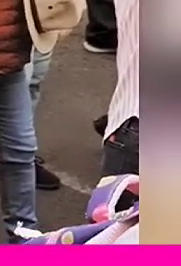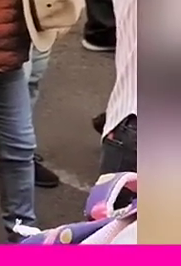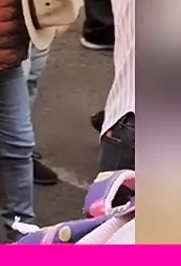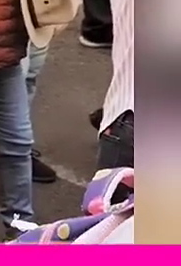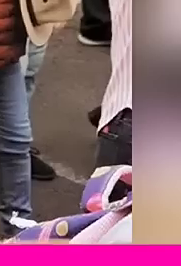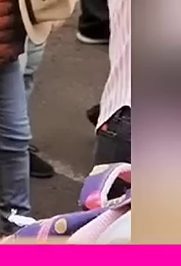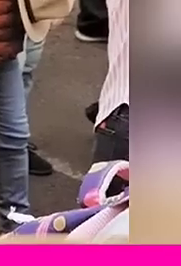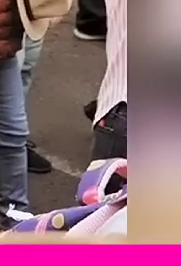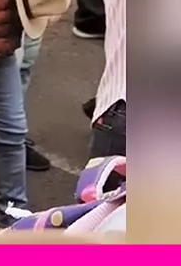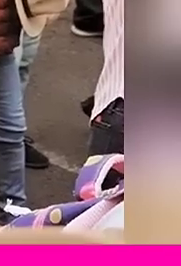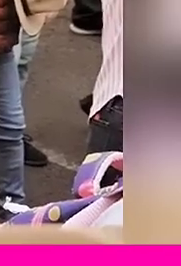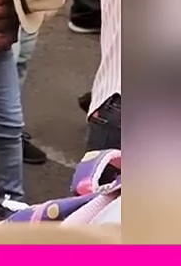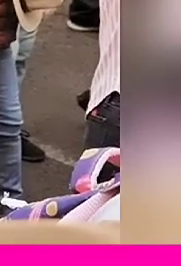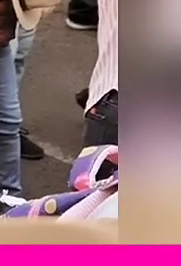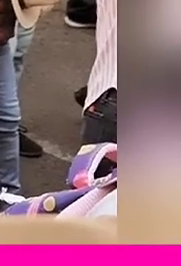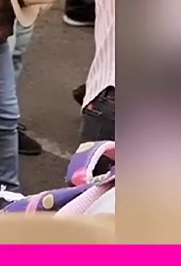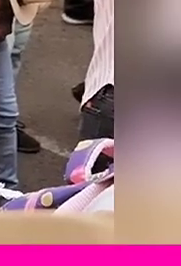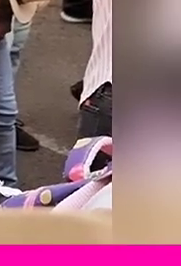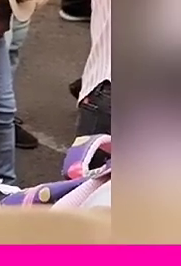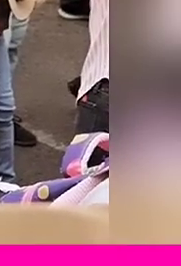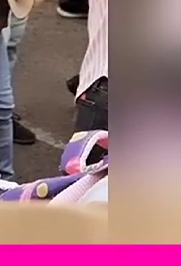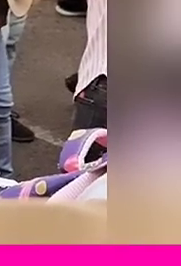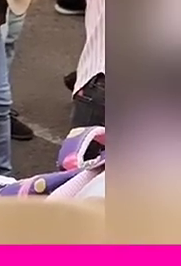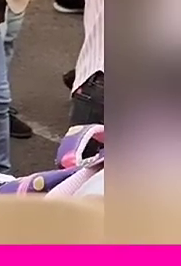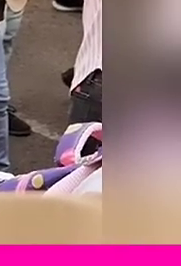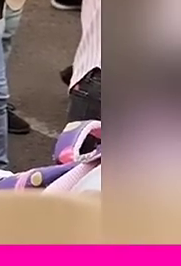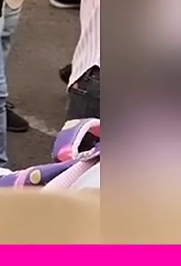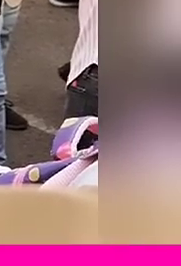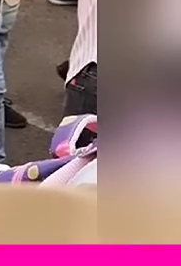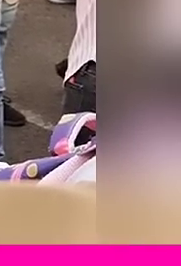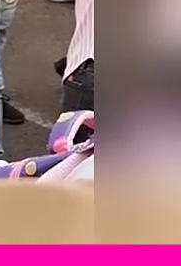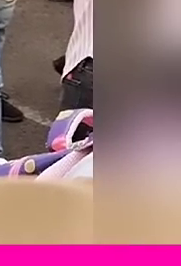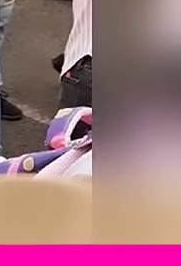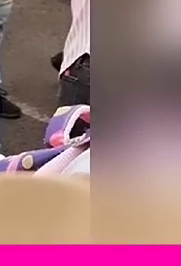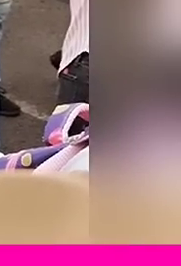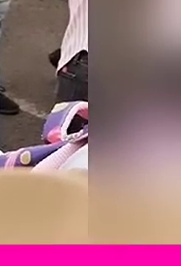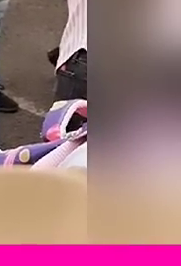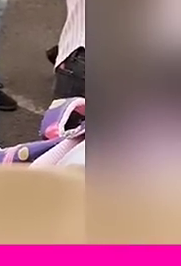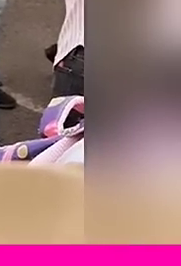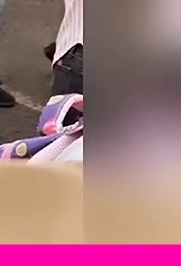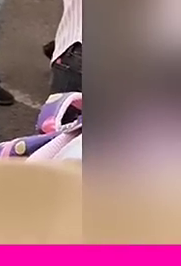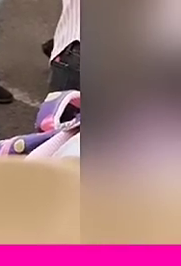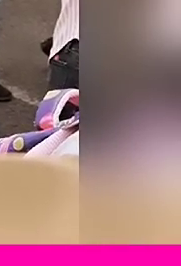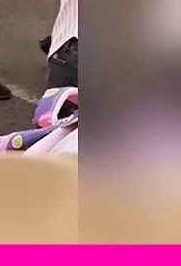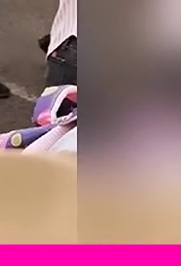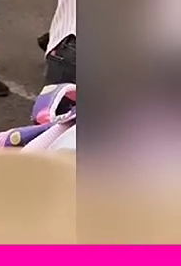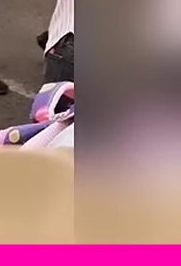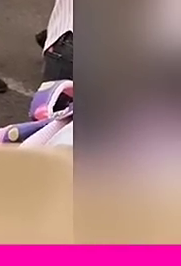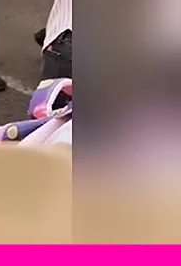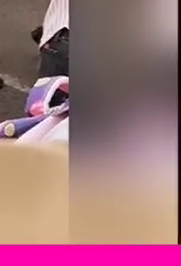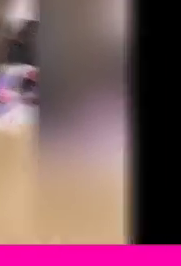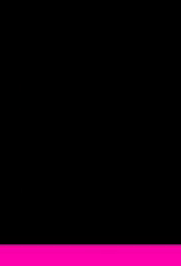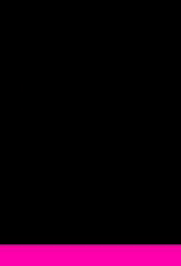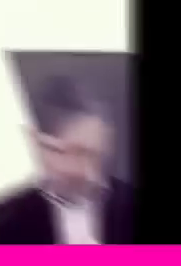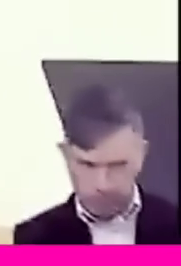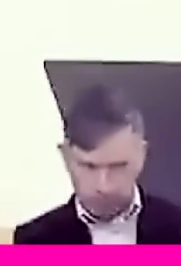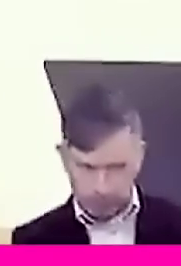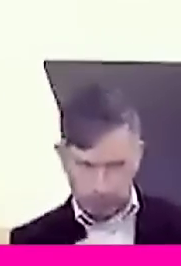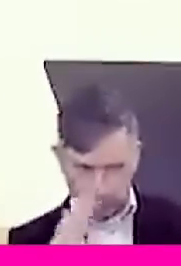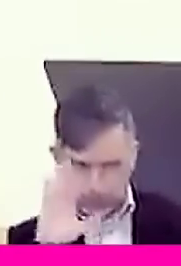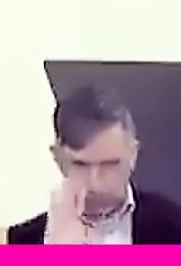de este mal gobierno grande Lorenzo Córdoba grande el INE y Aquí vamos a ver estas grandes grandes palabras